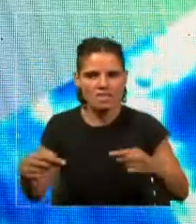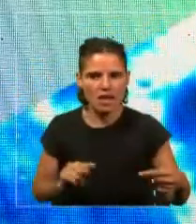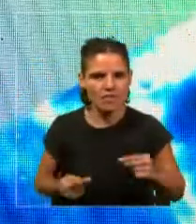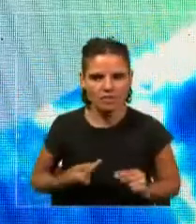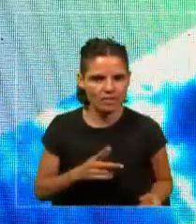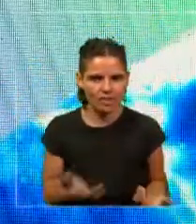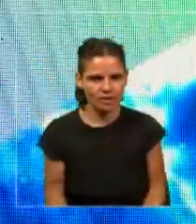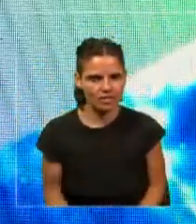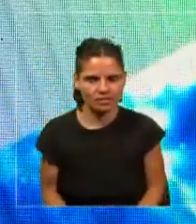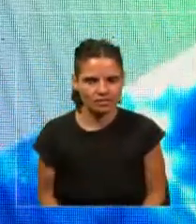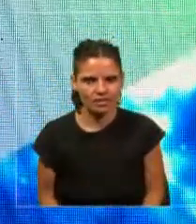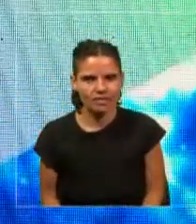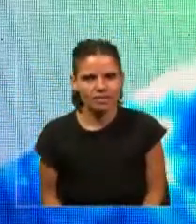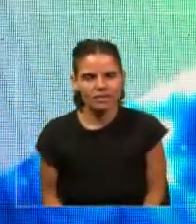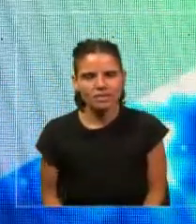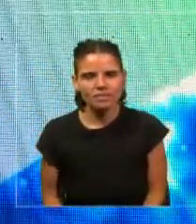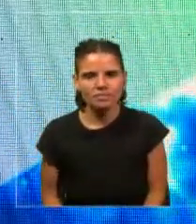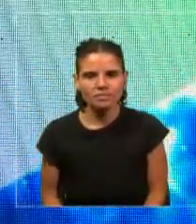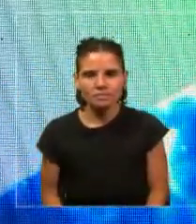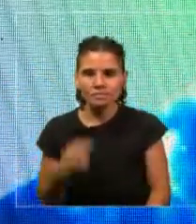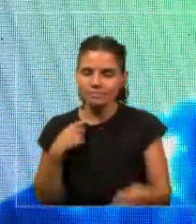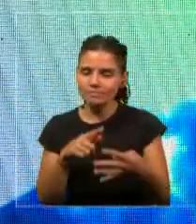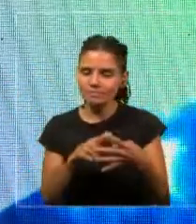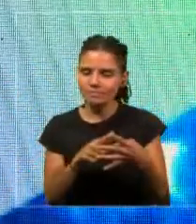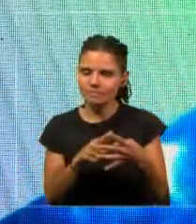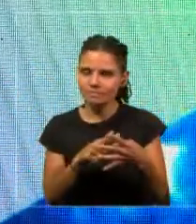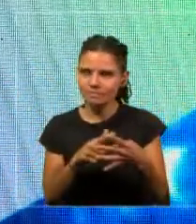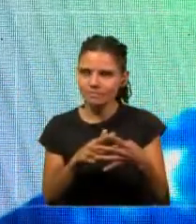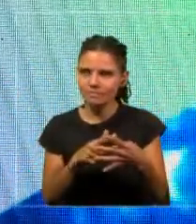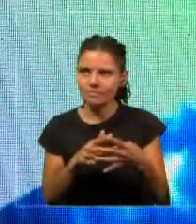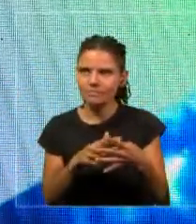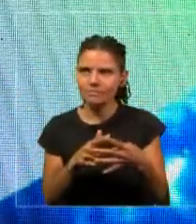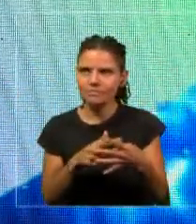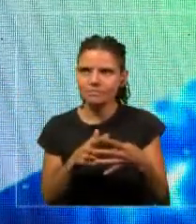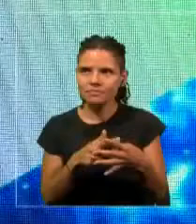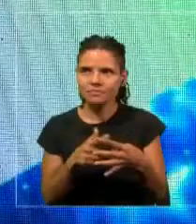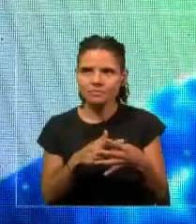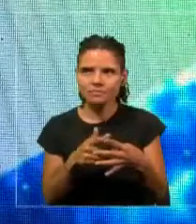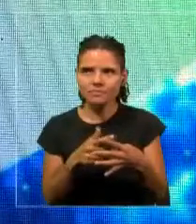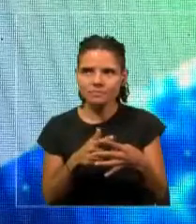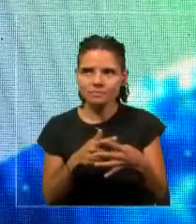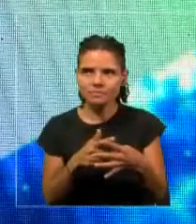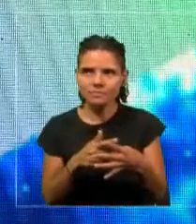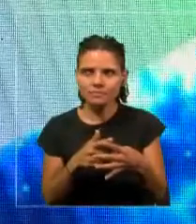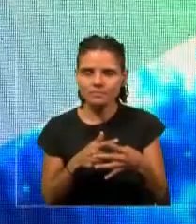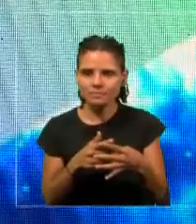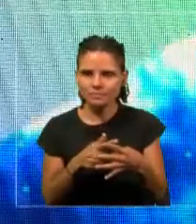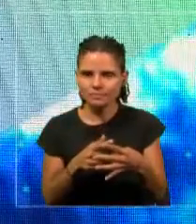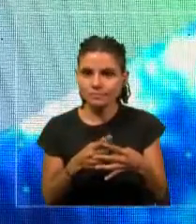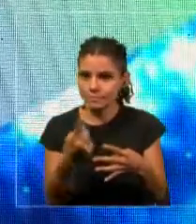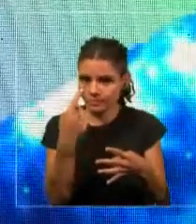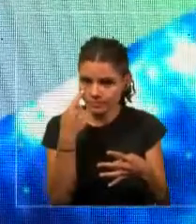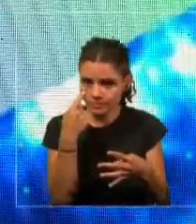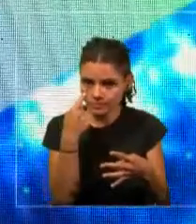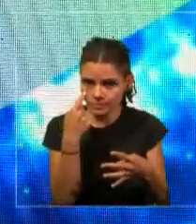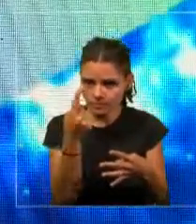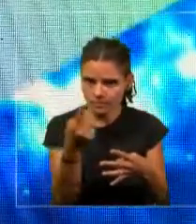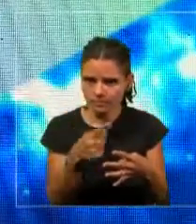suficiente. Ese cuarto nivel es el estado, ojo,